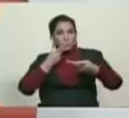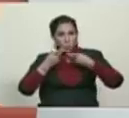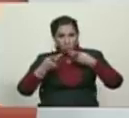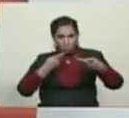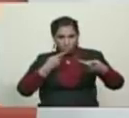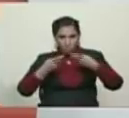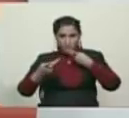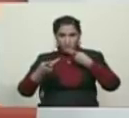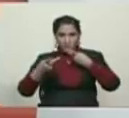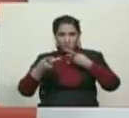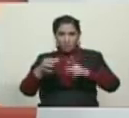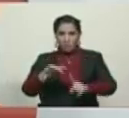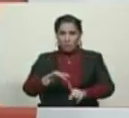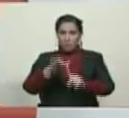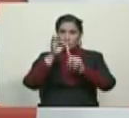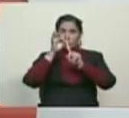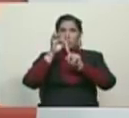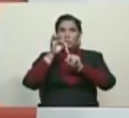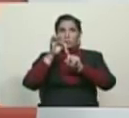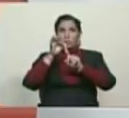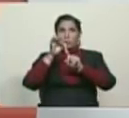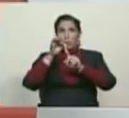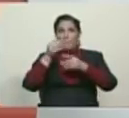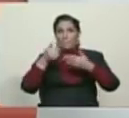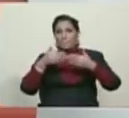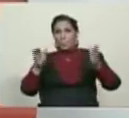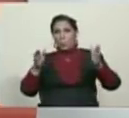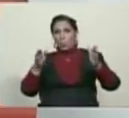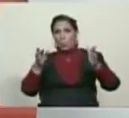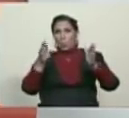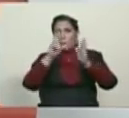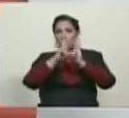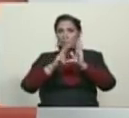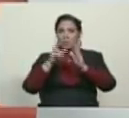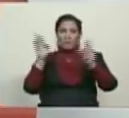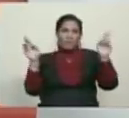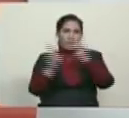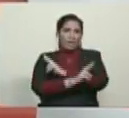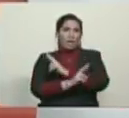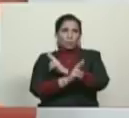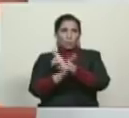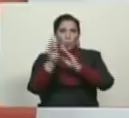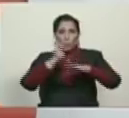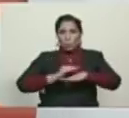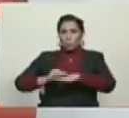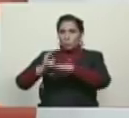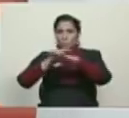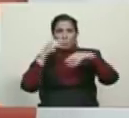la elección de cargos públicos, el referéndum, la consulta popular,